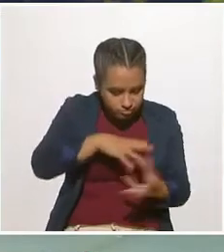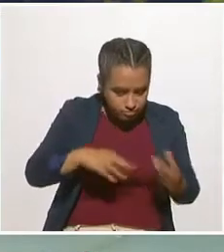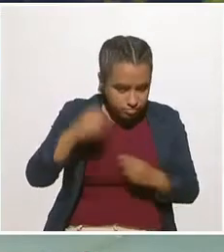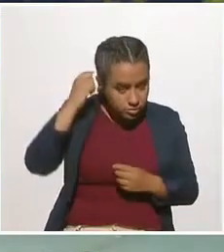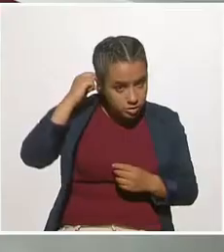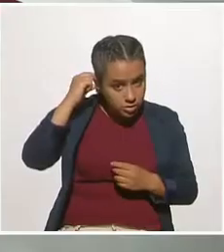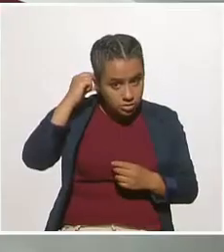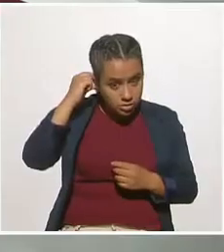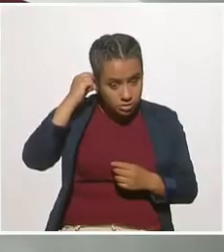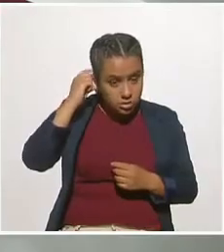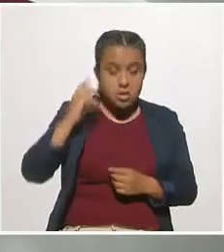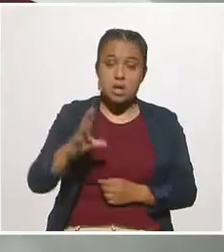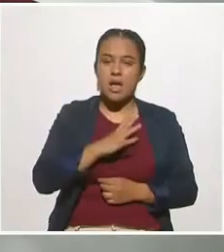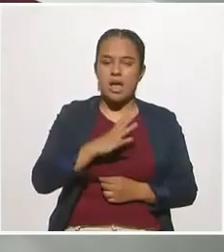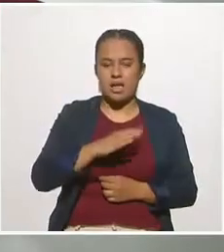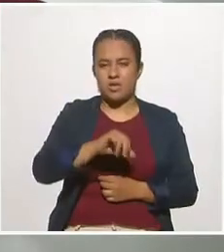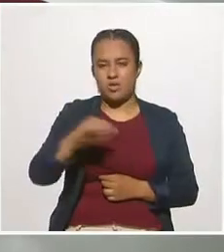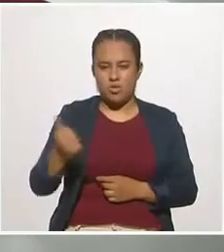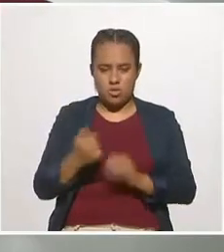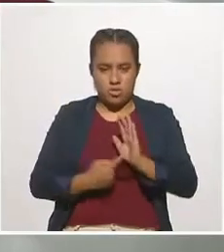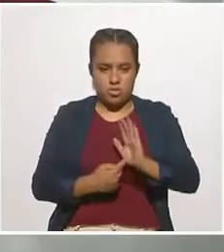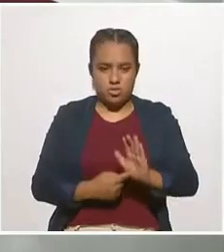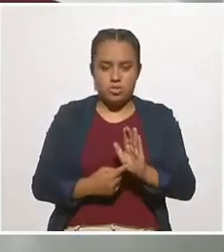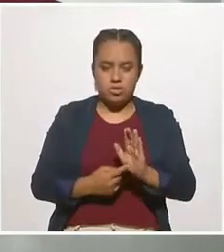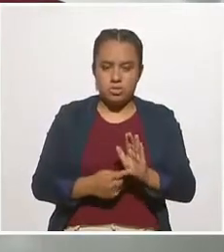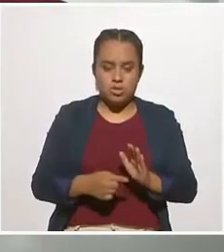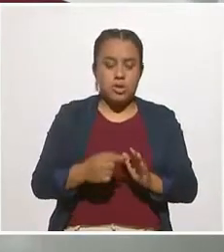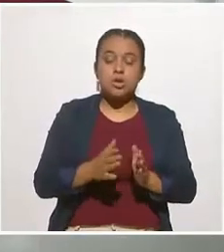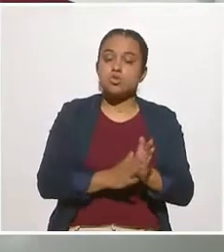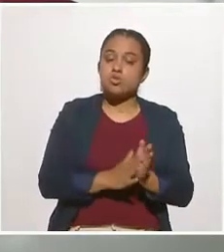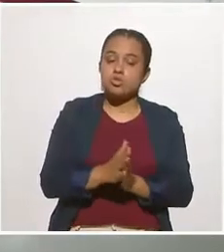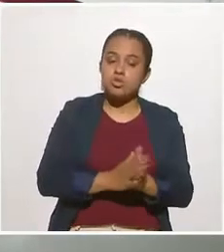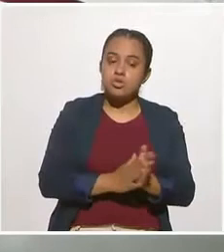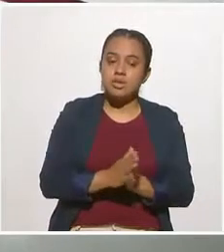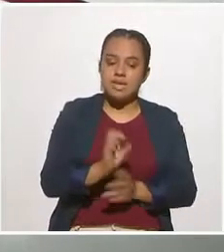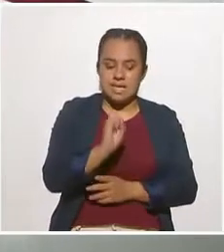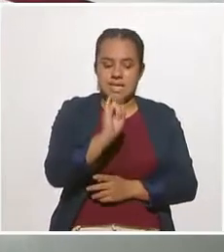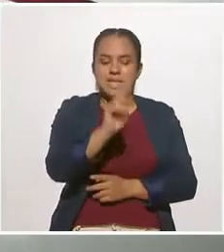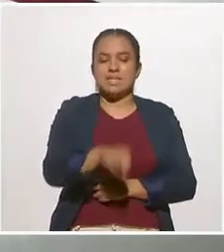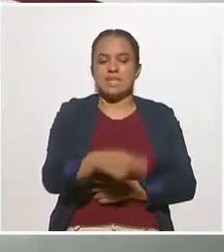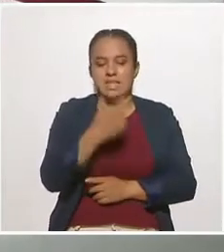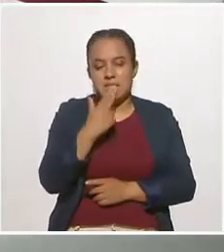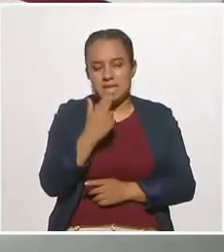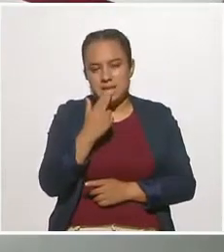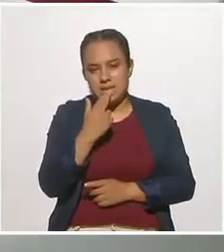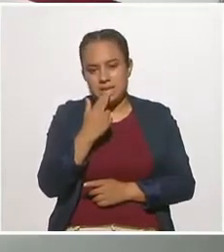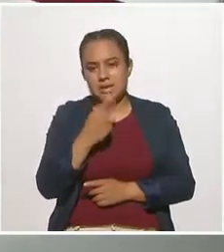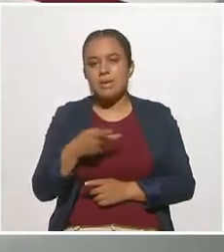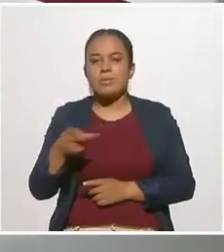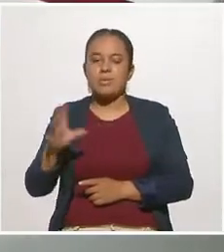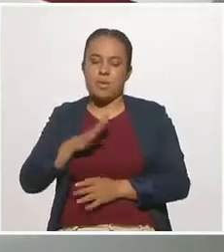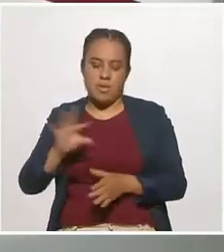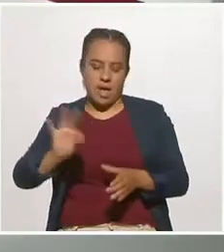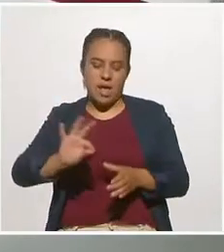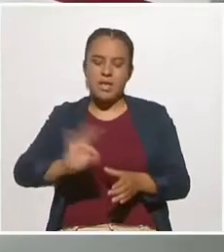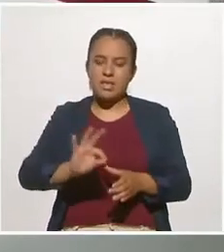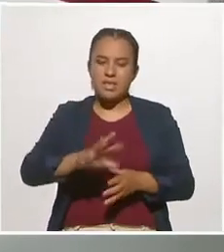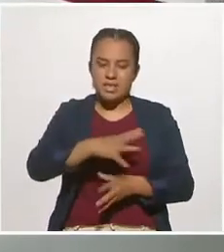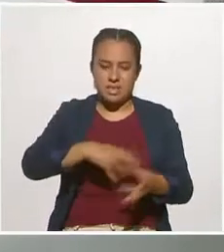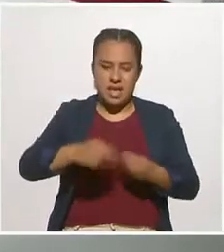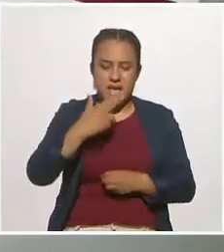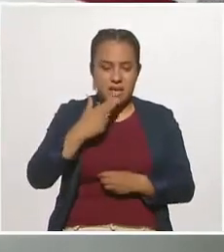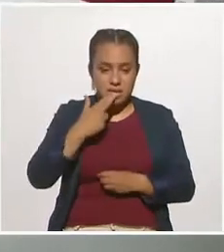ya presentaciones en el mercado de chocolates que dicen sin azúcar, que tienen endulzantes no calóricos. Y pues puede ser